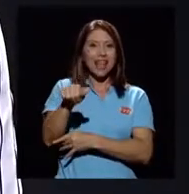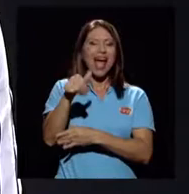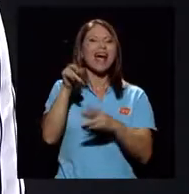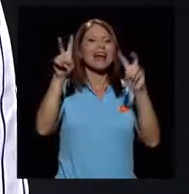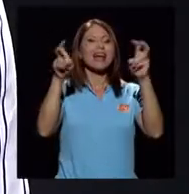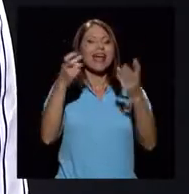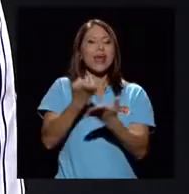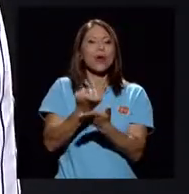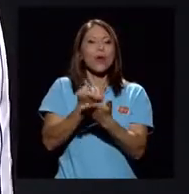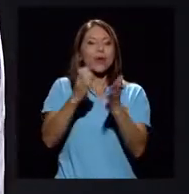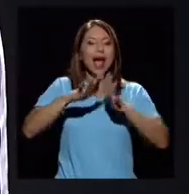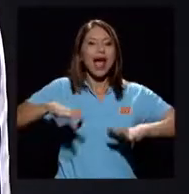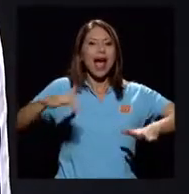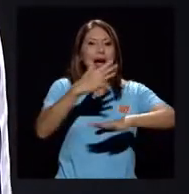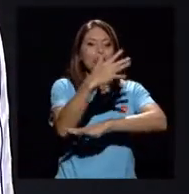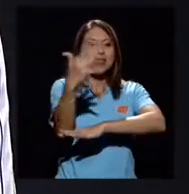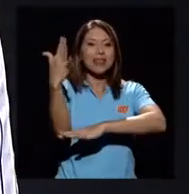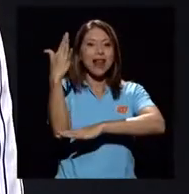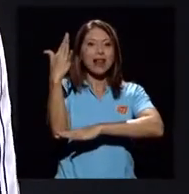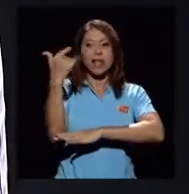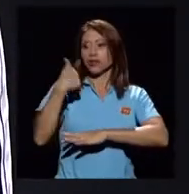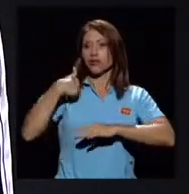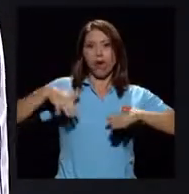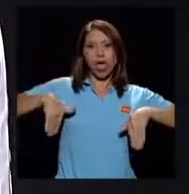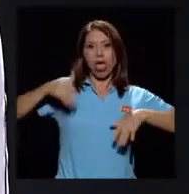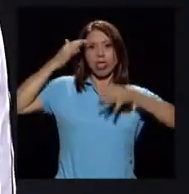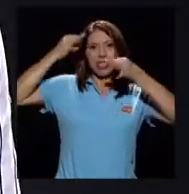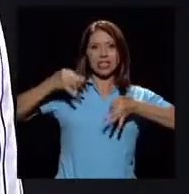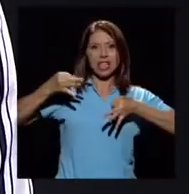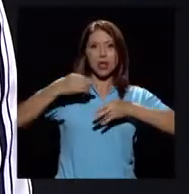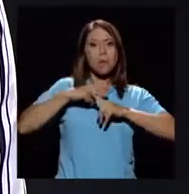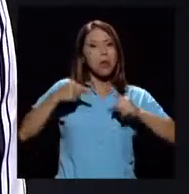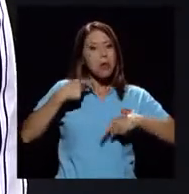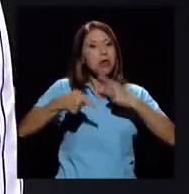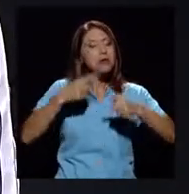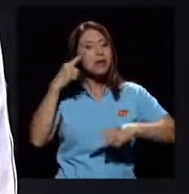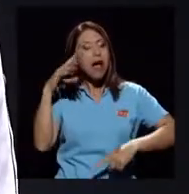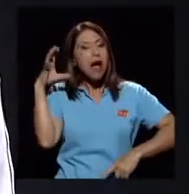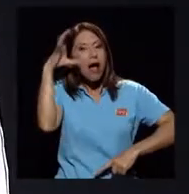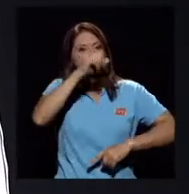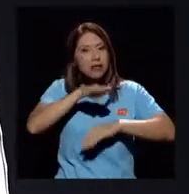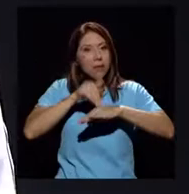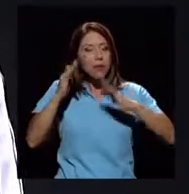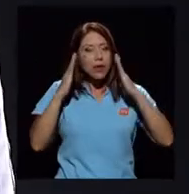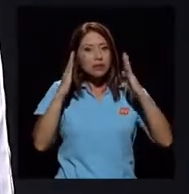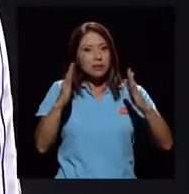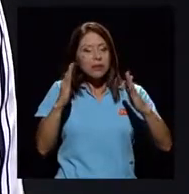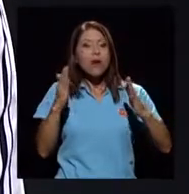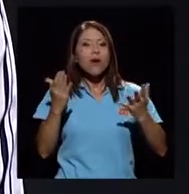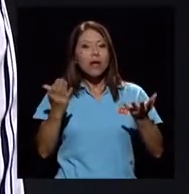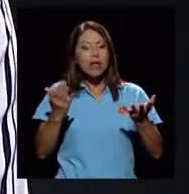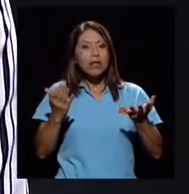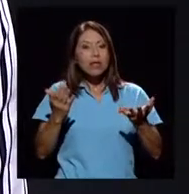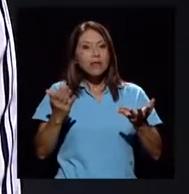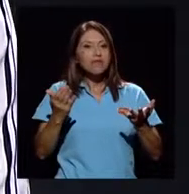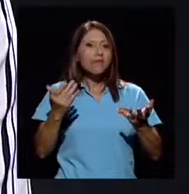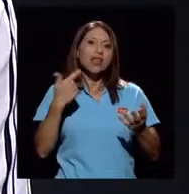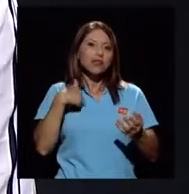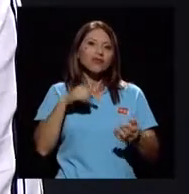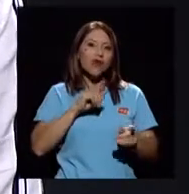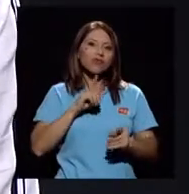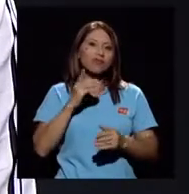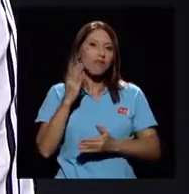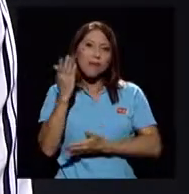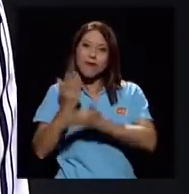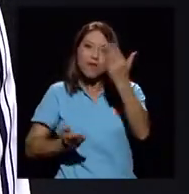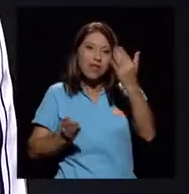en ese momento, pero cuando comencé a ver de qué se trataba, cuál era el programa, me llamó la atención inmediatamente y me fui.